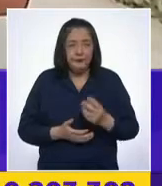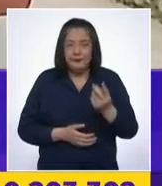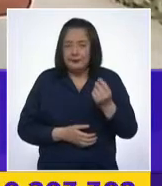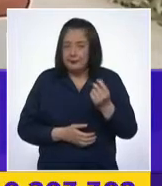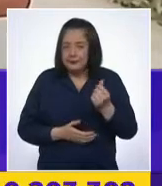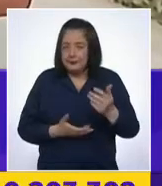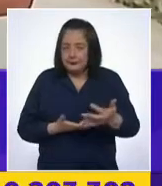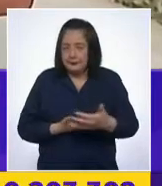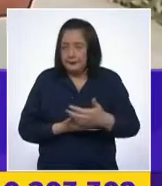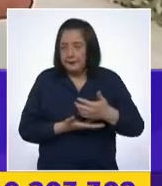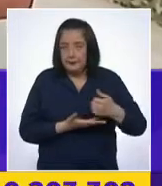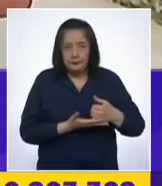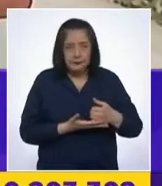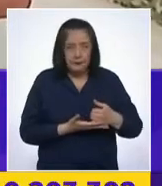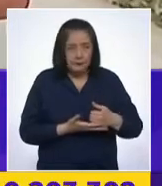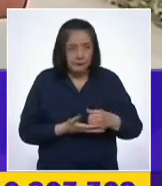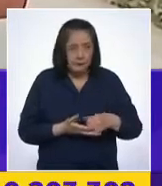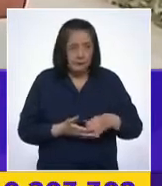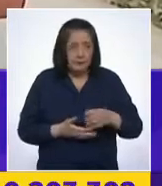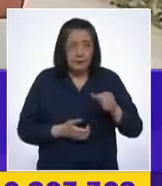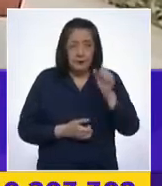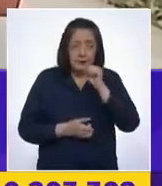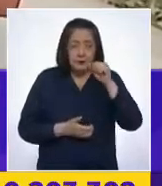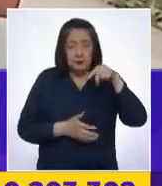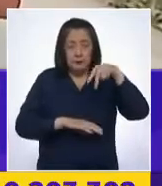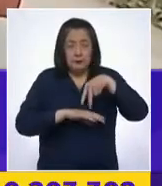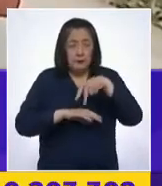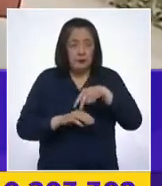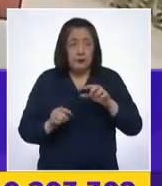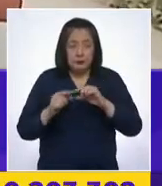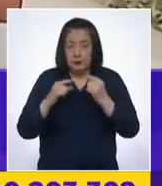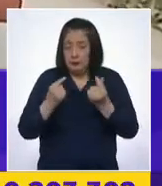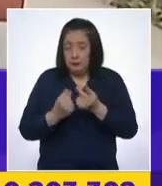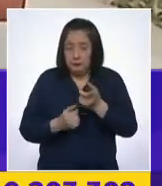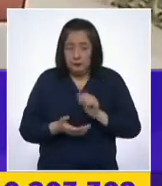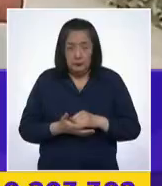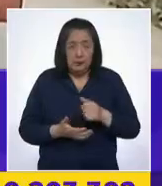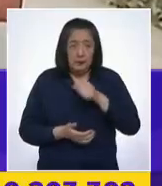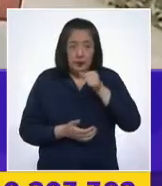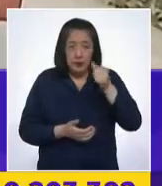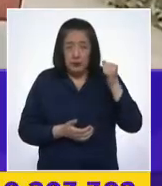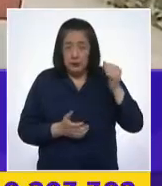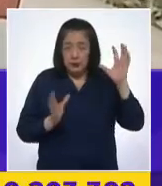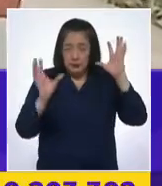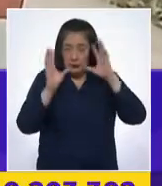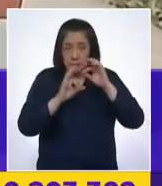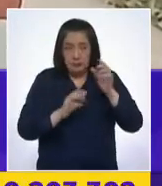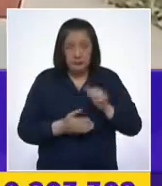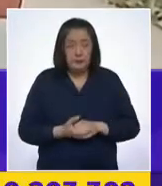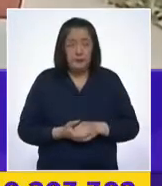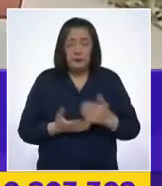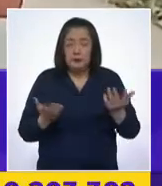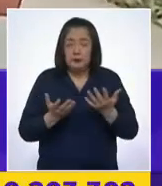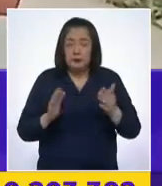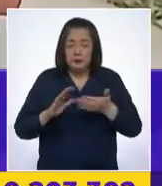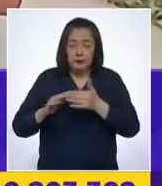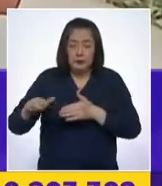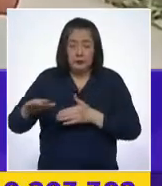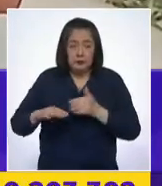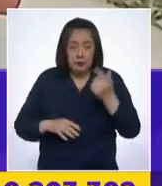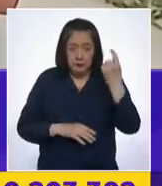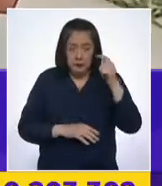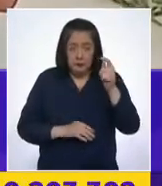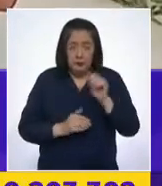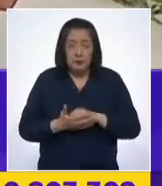dinero recaudado del evento en el que participó la agrupación Agua Marina la noche de ayer en la ciudad de